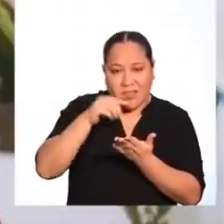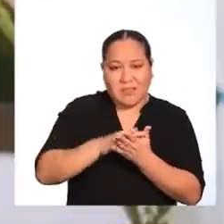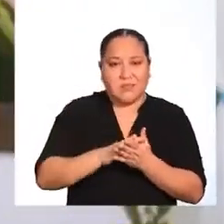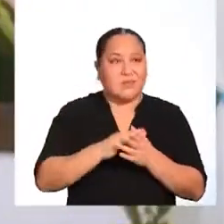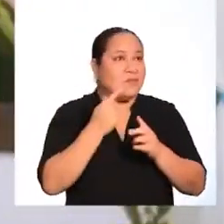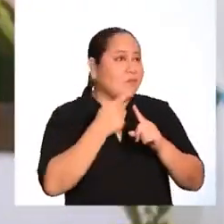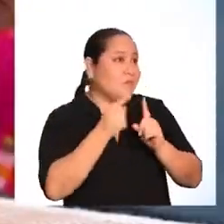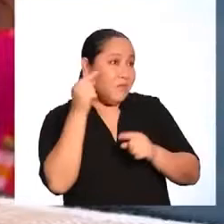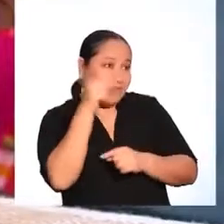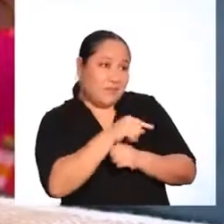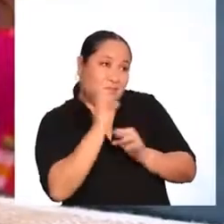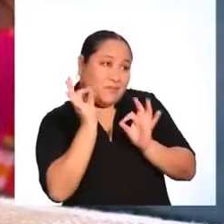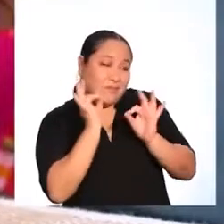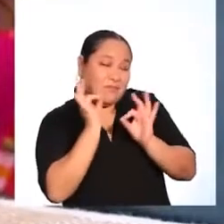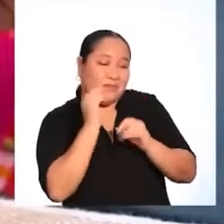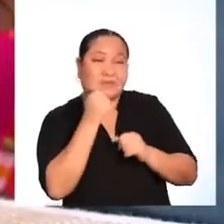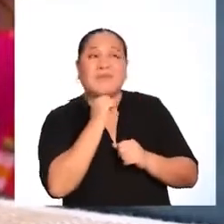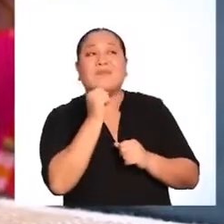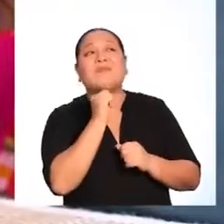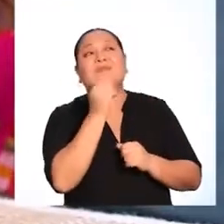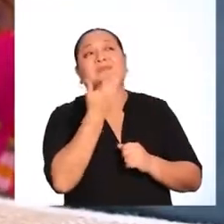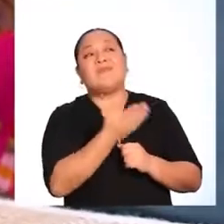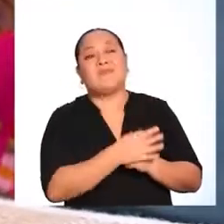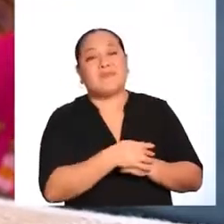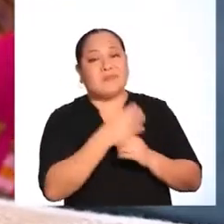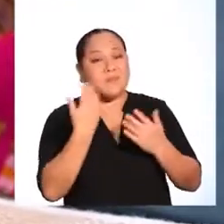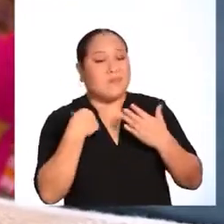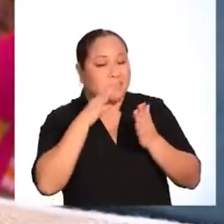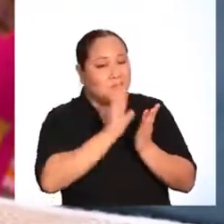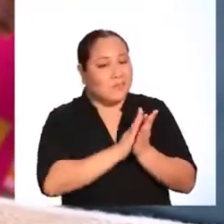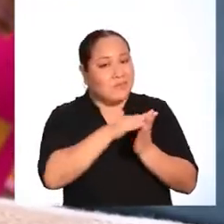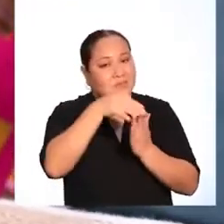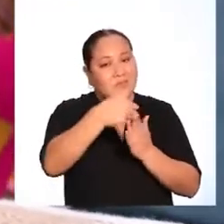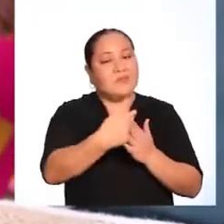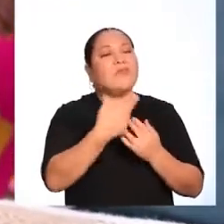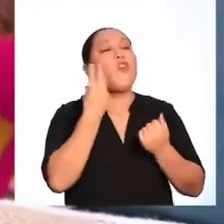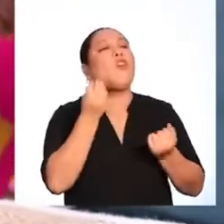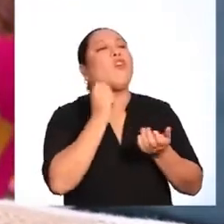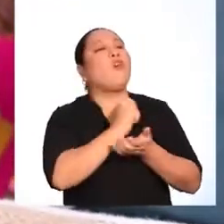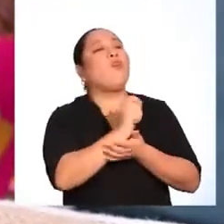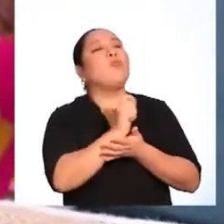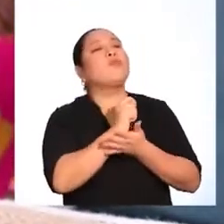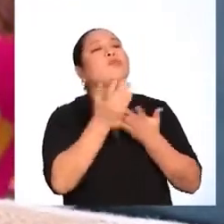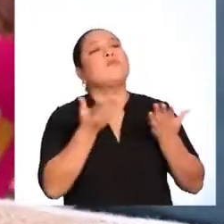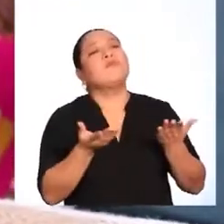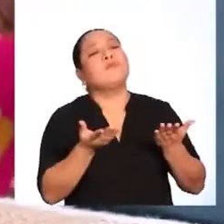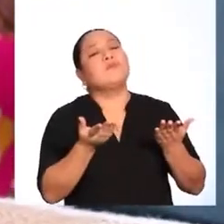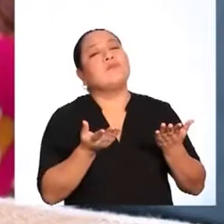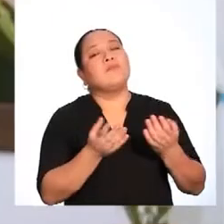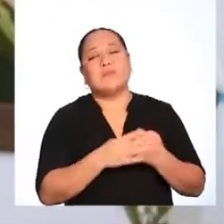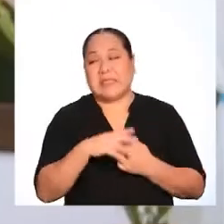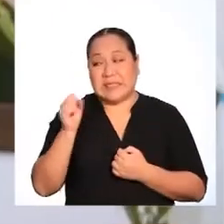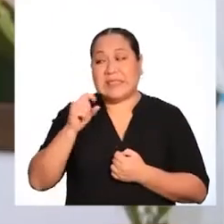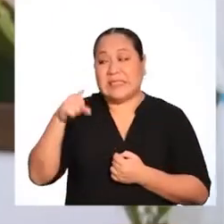pero eso es todo tengo libreta pero cumple voy a escribir